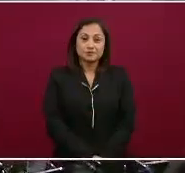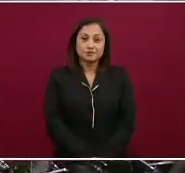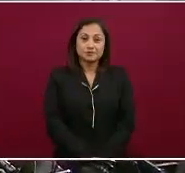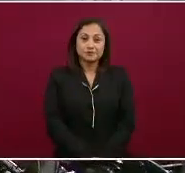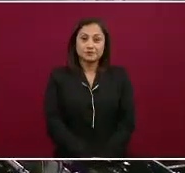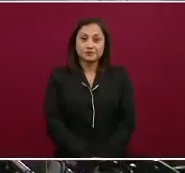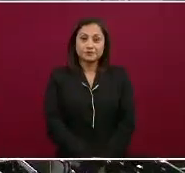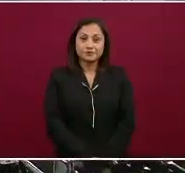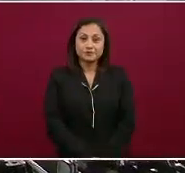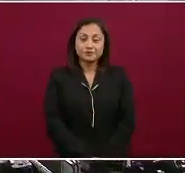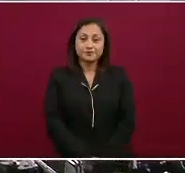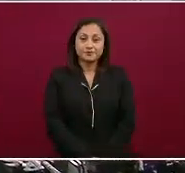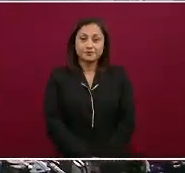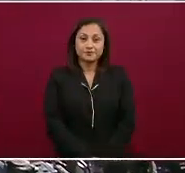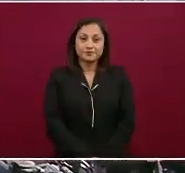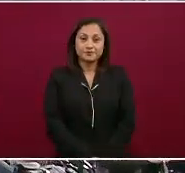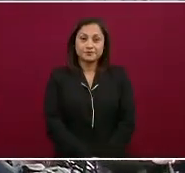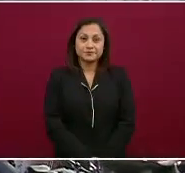el pronunciamiento